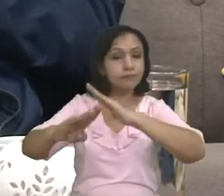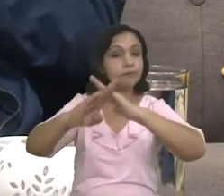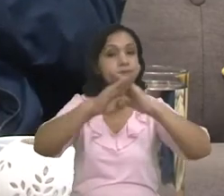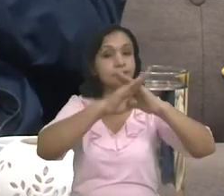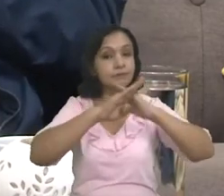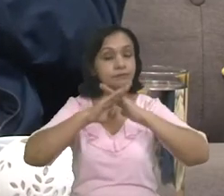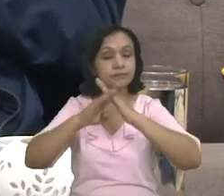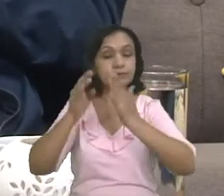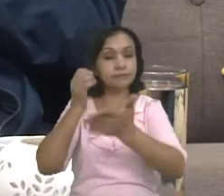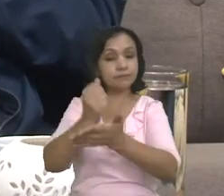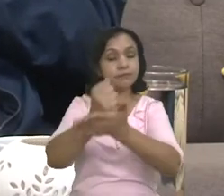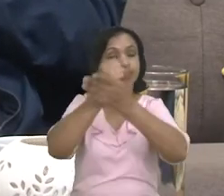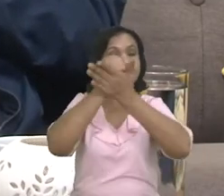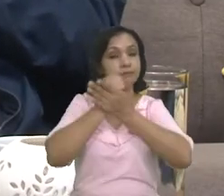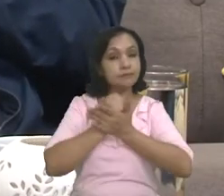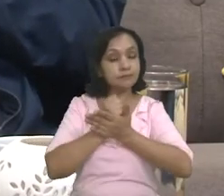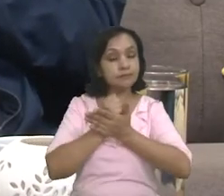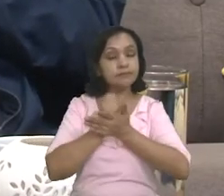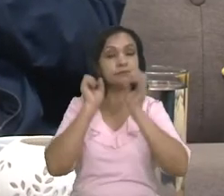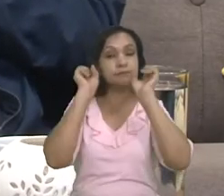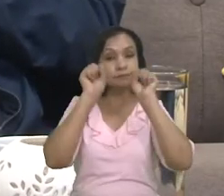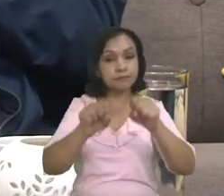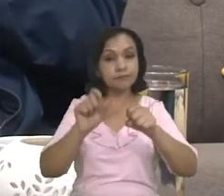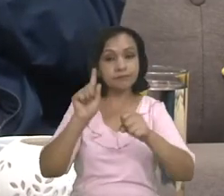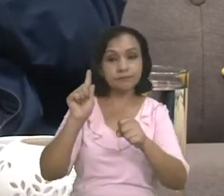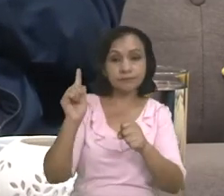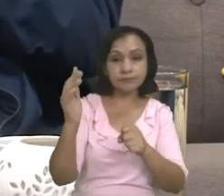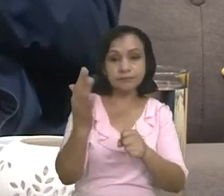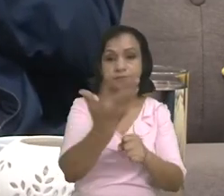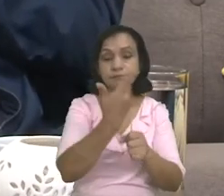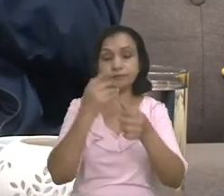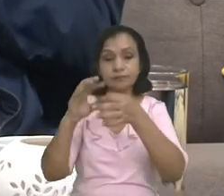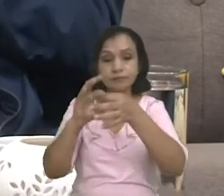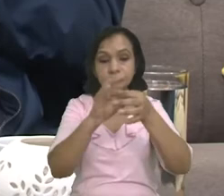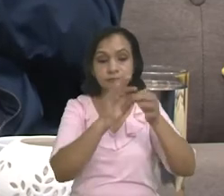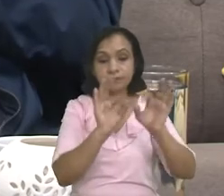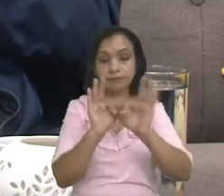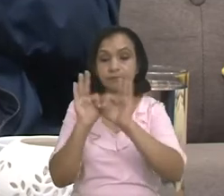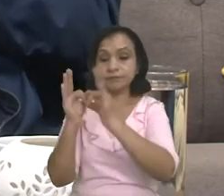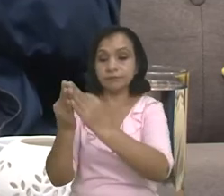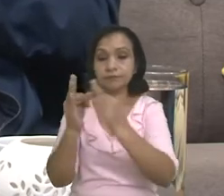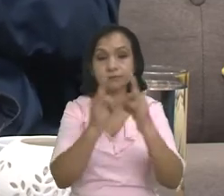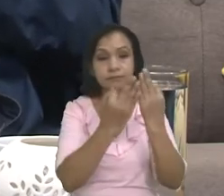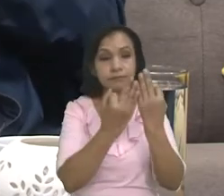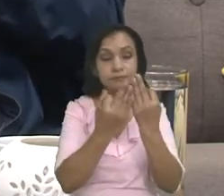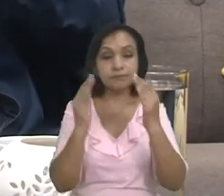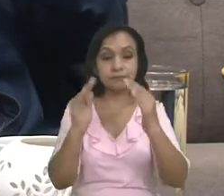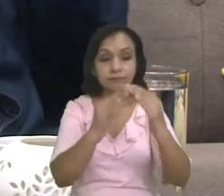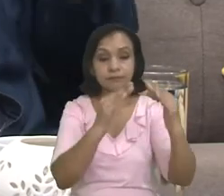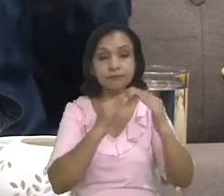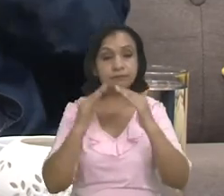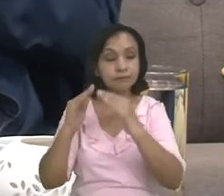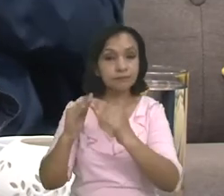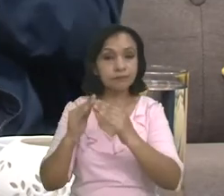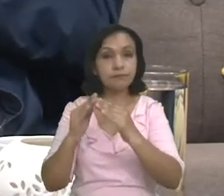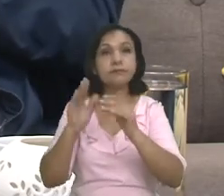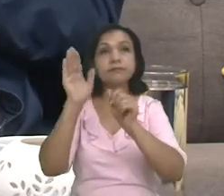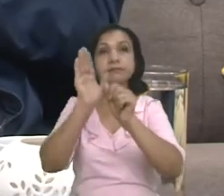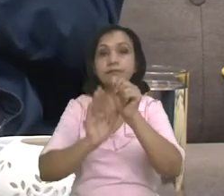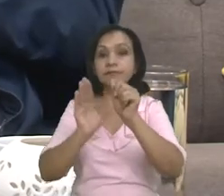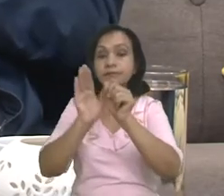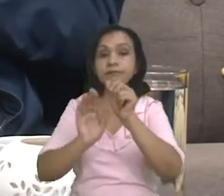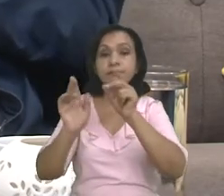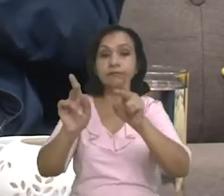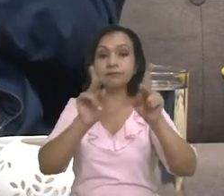nos va a ayudar a que enfrentemos todos juntos desde la familia para cada persona en la familia de cada una de nuestras comunidades